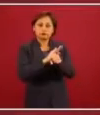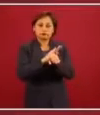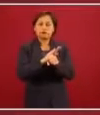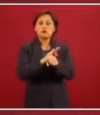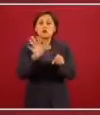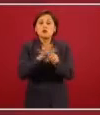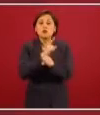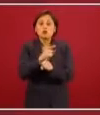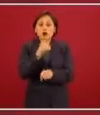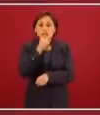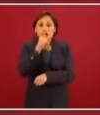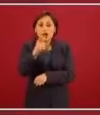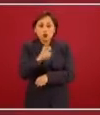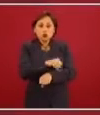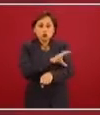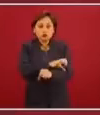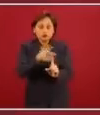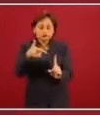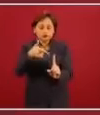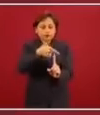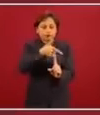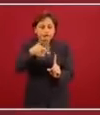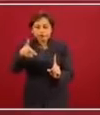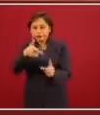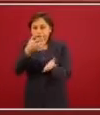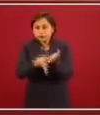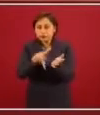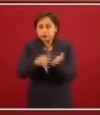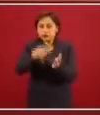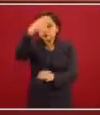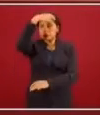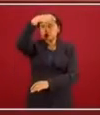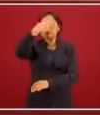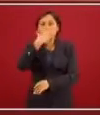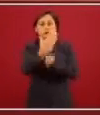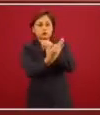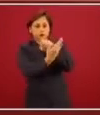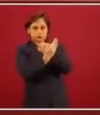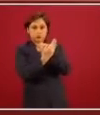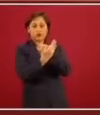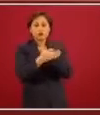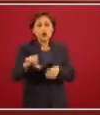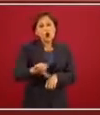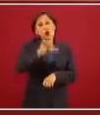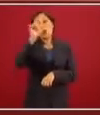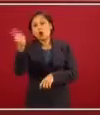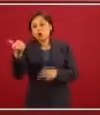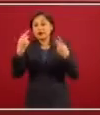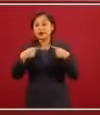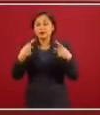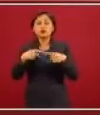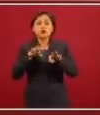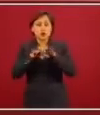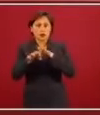luz intensa que produce la soldadura. La persona que no está haciendo la soldadura y trabaja en la misma unidad no necesita